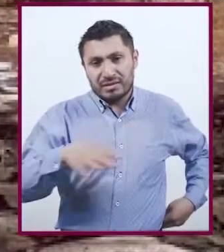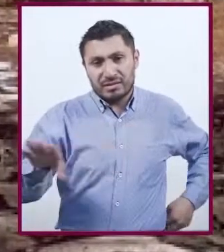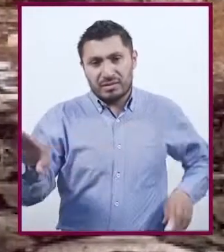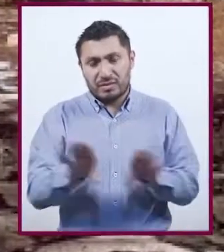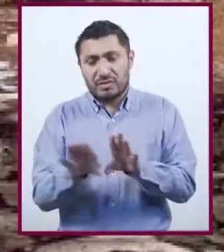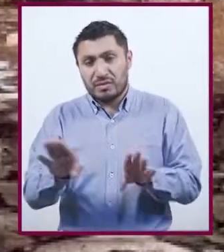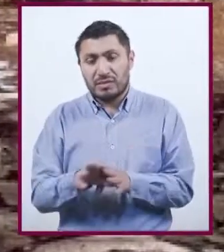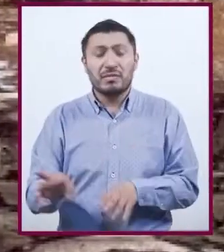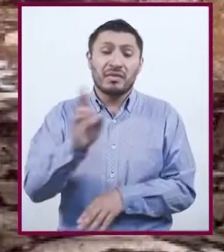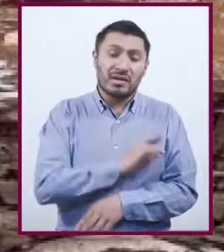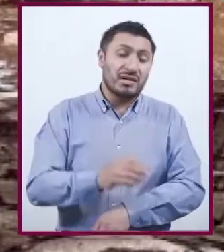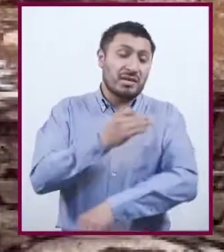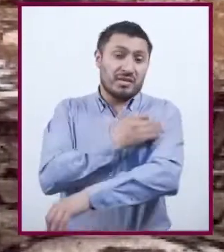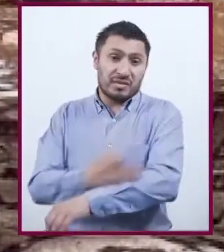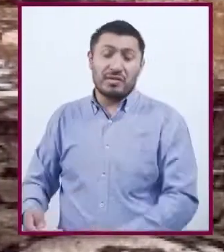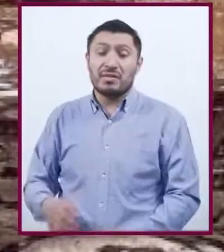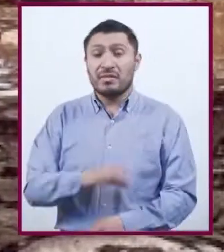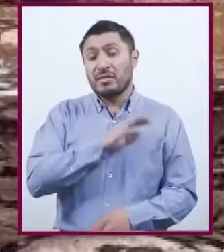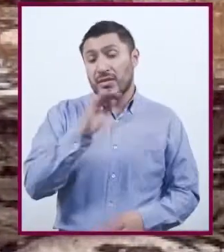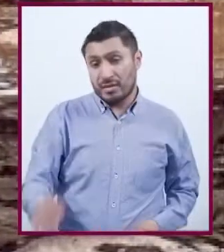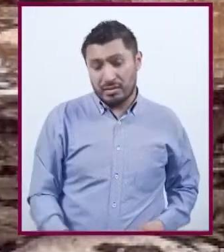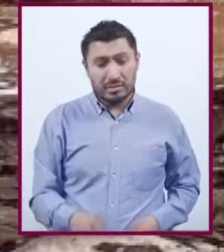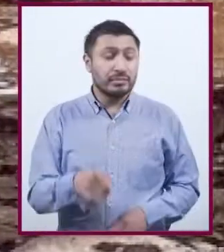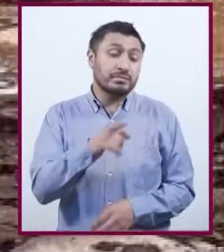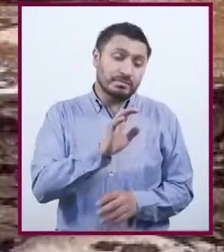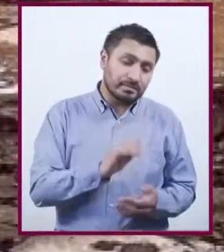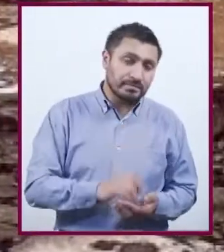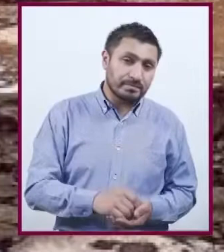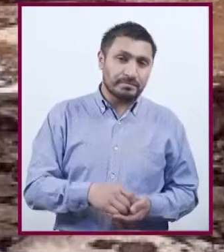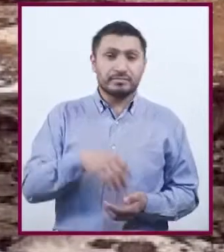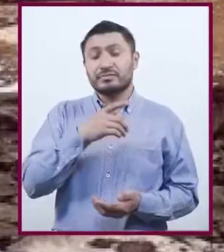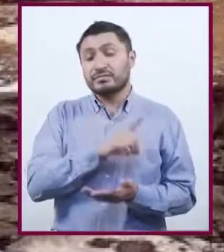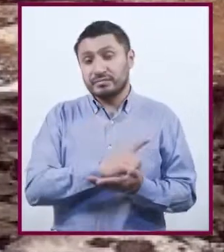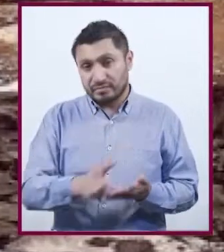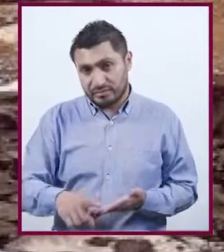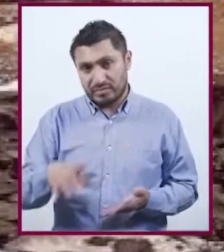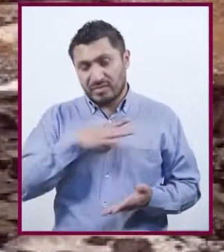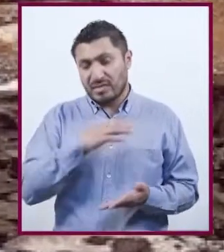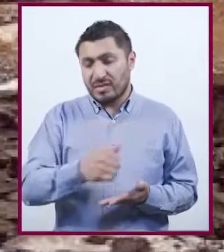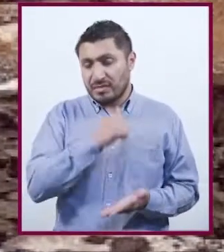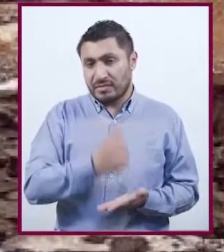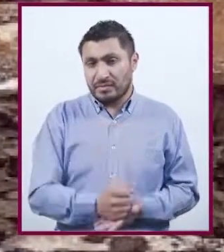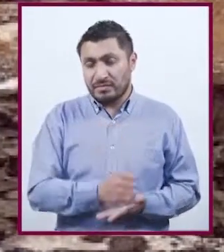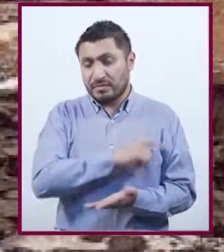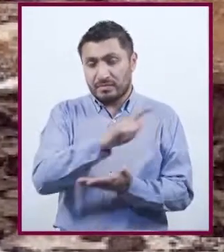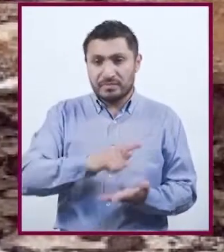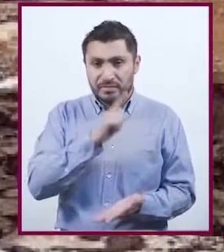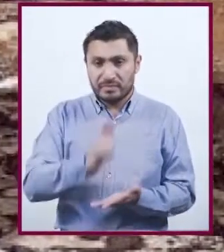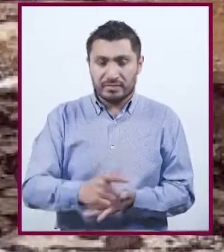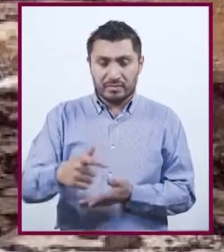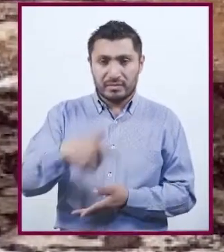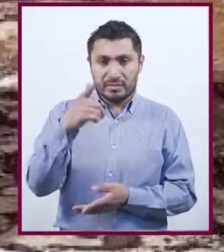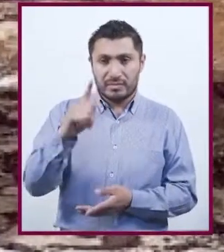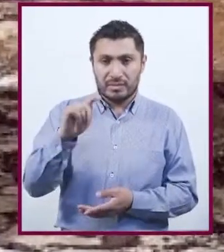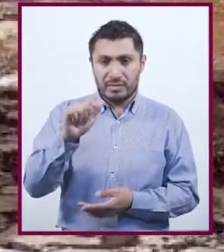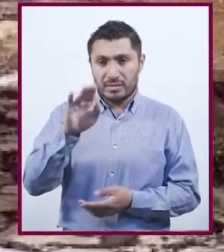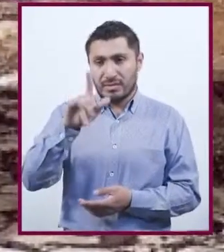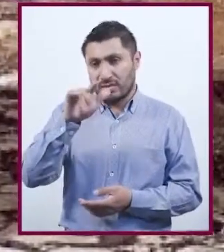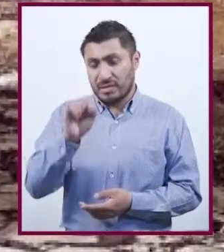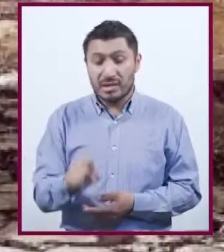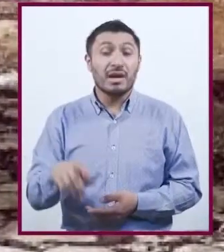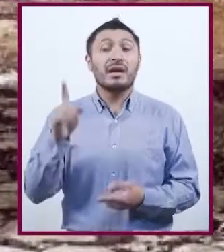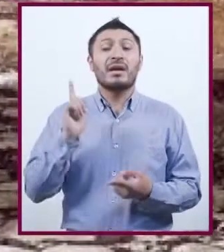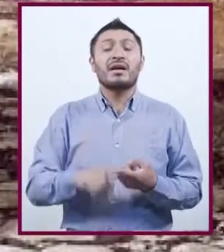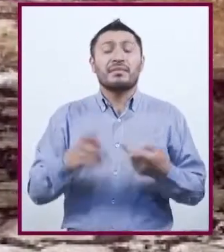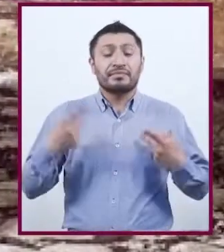sido adquiridas quedaban como propiedad particular de la familia del difunto o la difunta, derecho que se hallaba garantizado en la ley